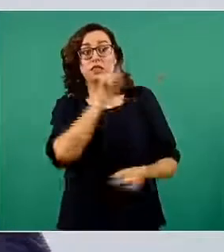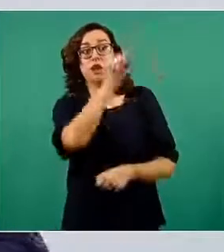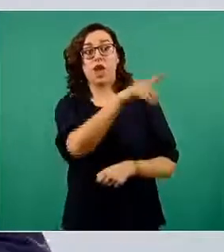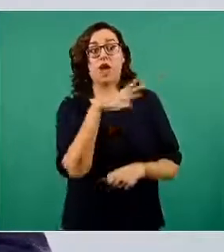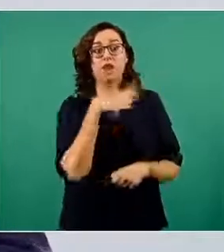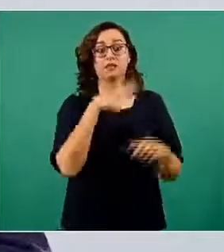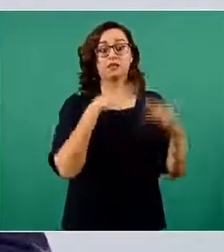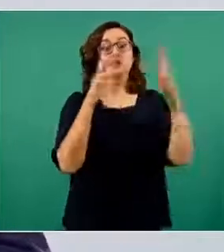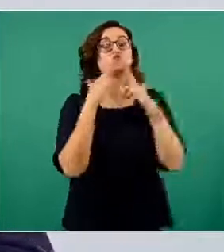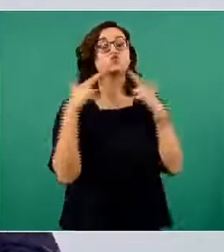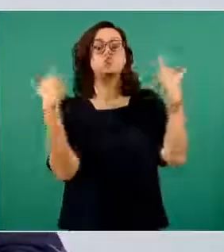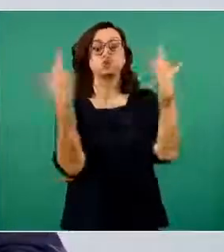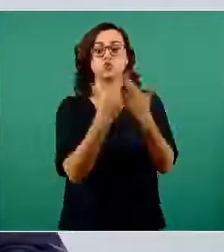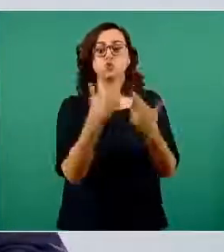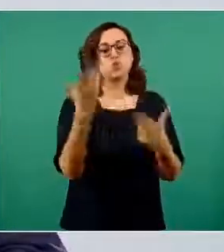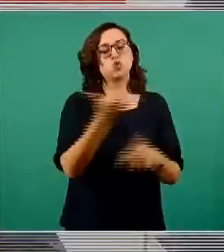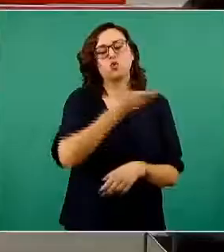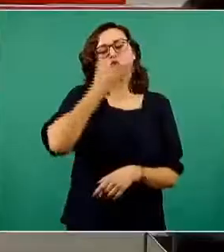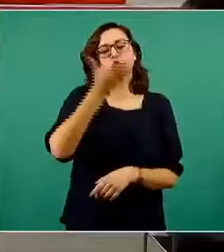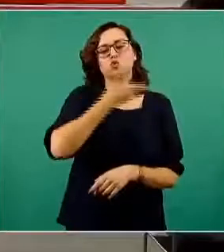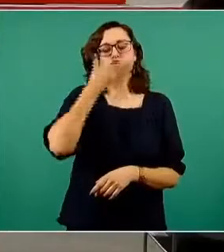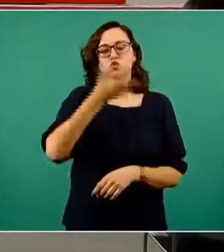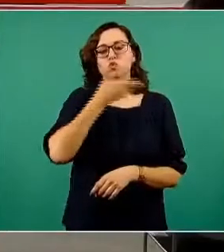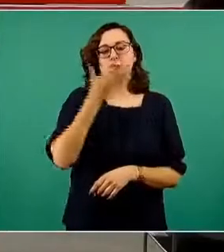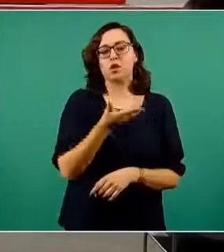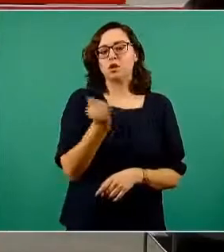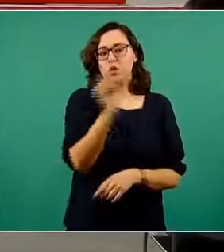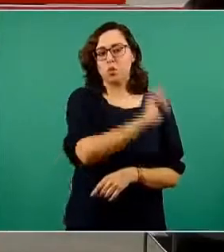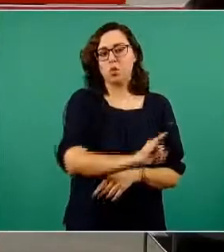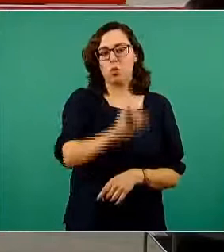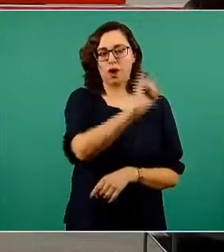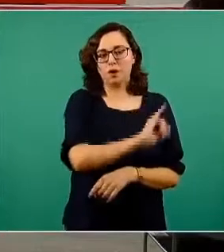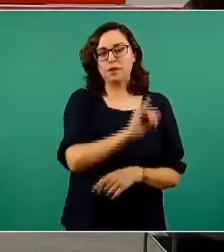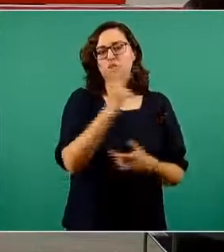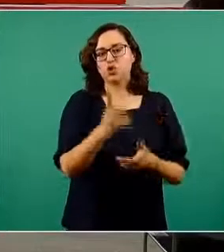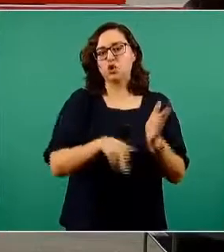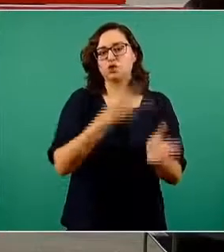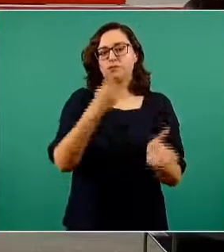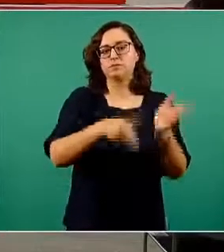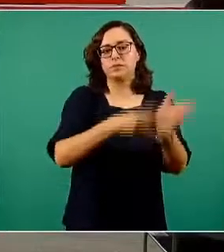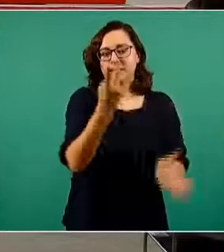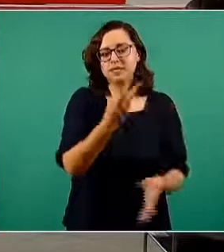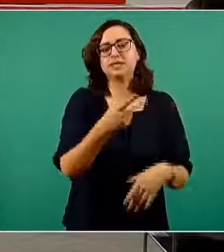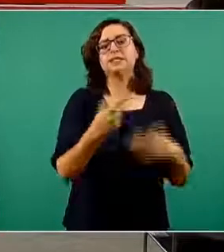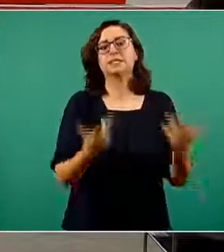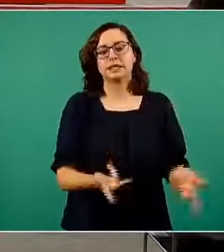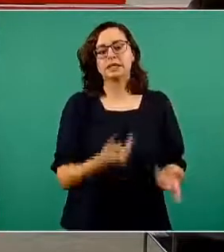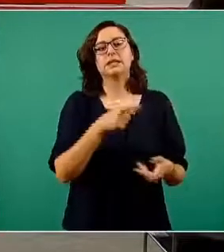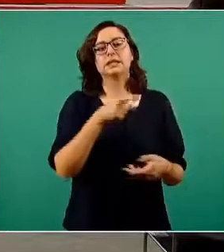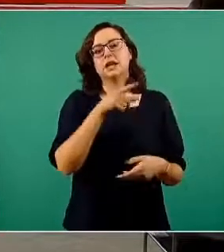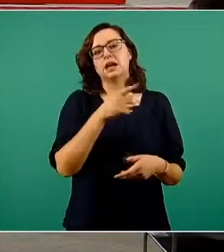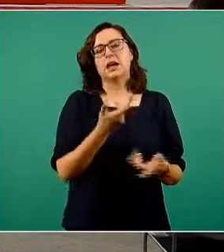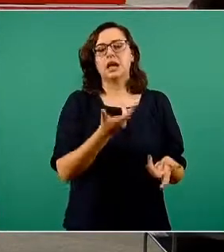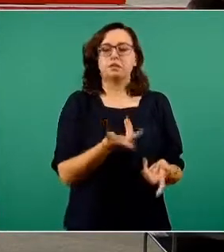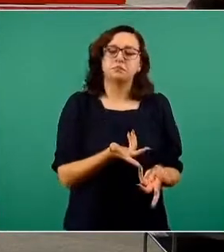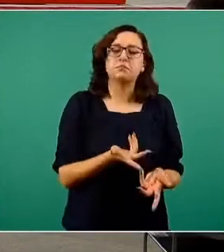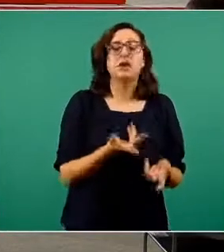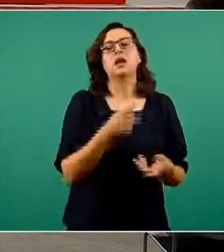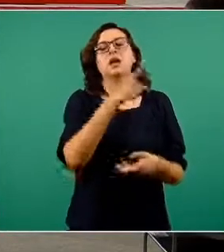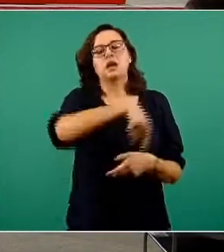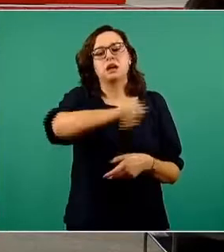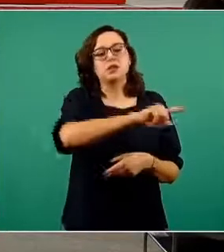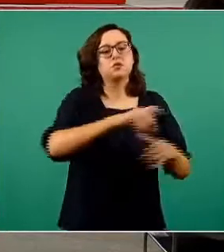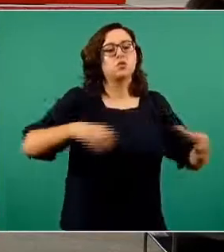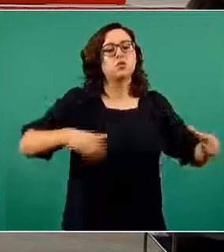e intersectorial que se realiza al menos 2 veces por semana con todo el grupo completo